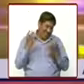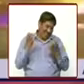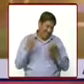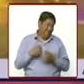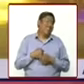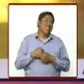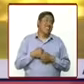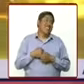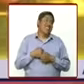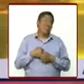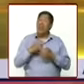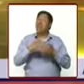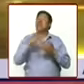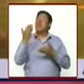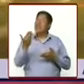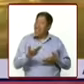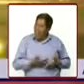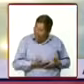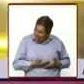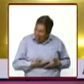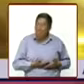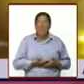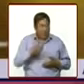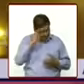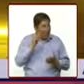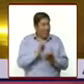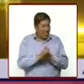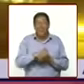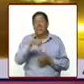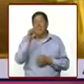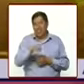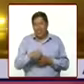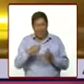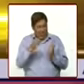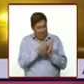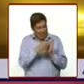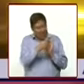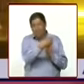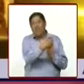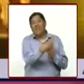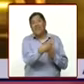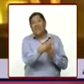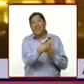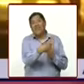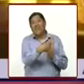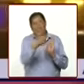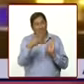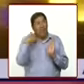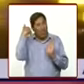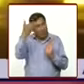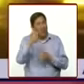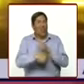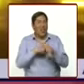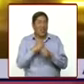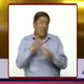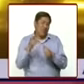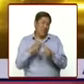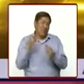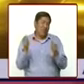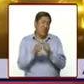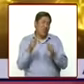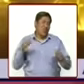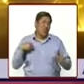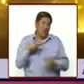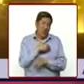pasarela. Te hemos invitado, yo creo que sí te hemos invitado, estás acá y el próximo año tú vienes primero con